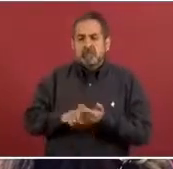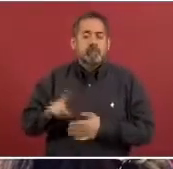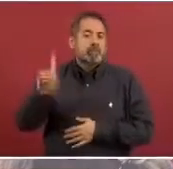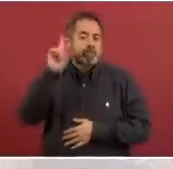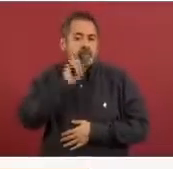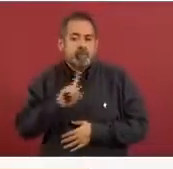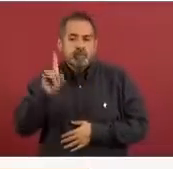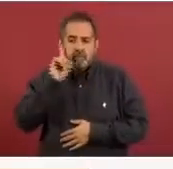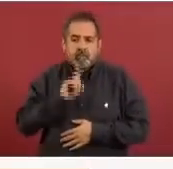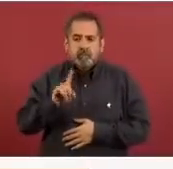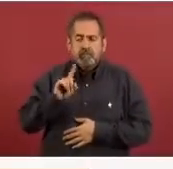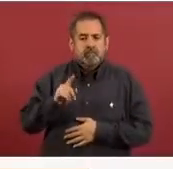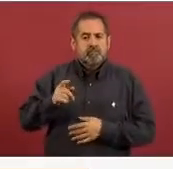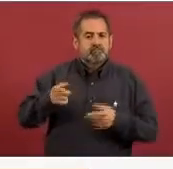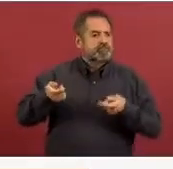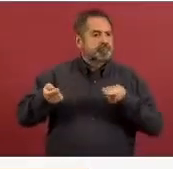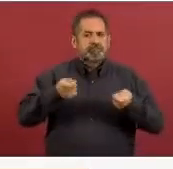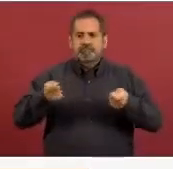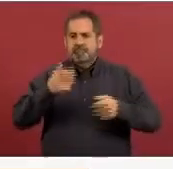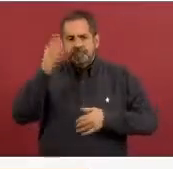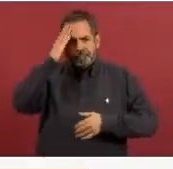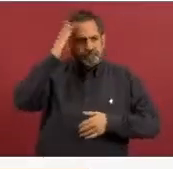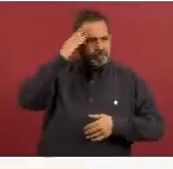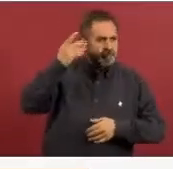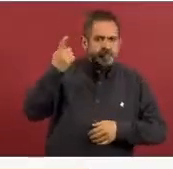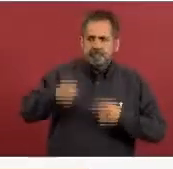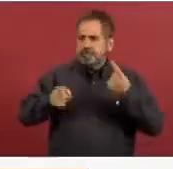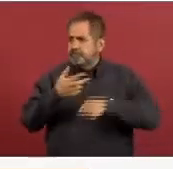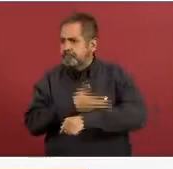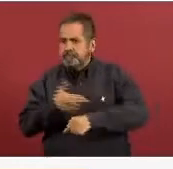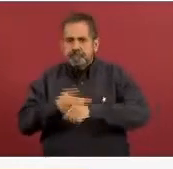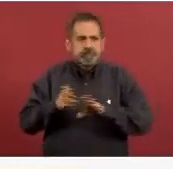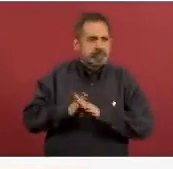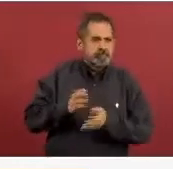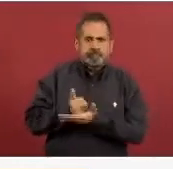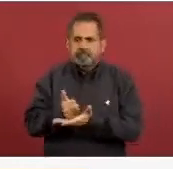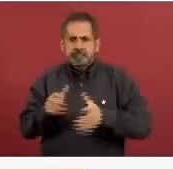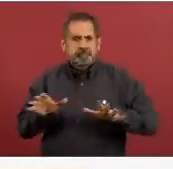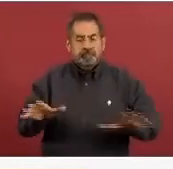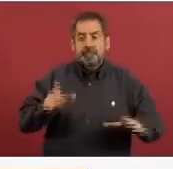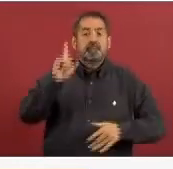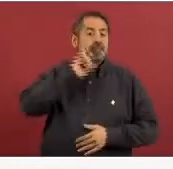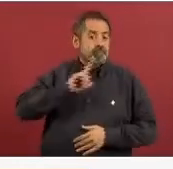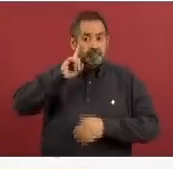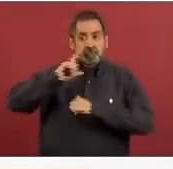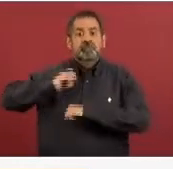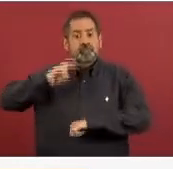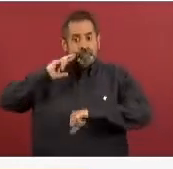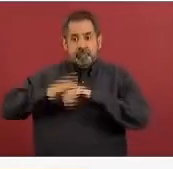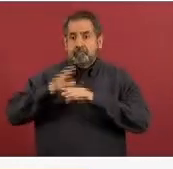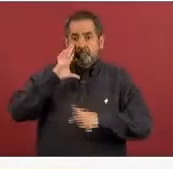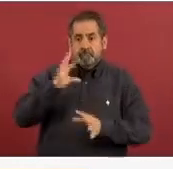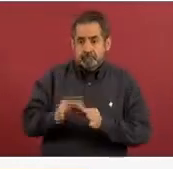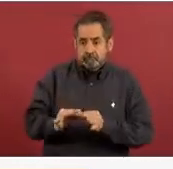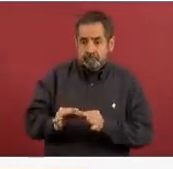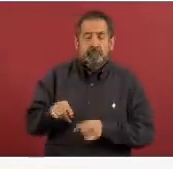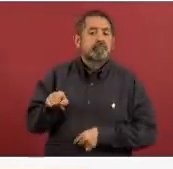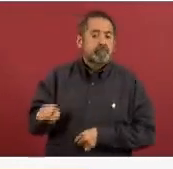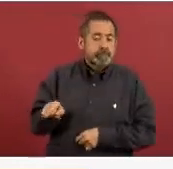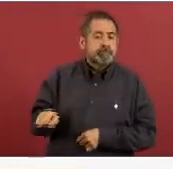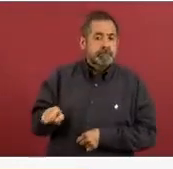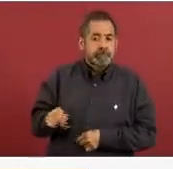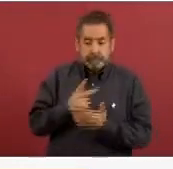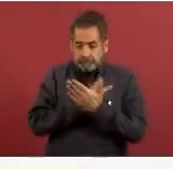mujeres dirigen esos hogares, y que tenemos que tener, y los programas sociales